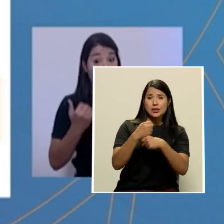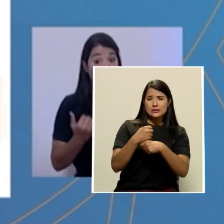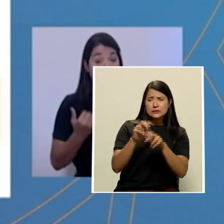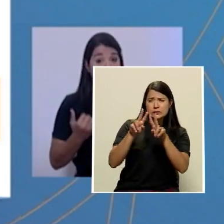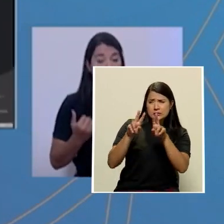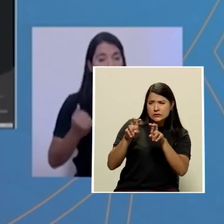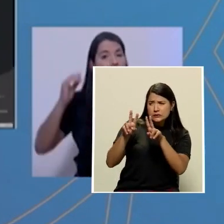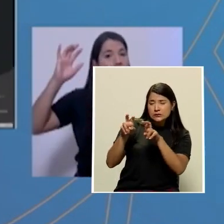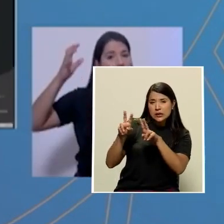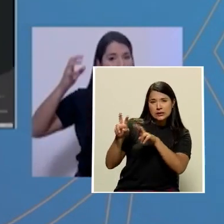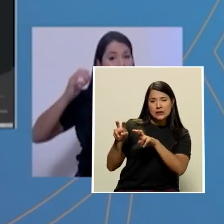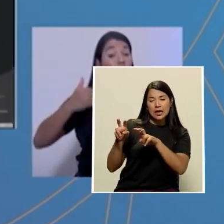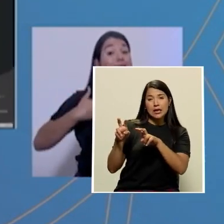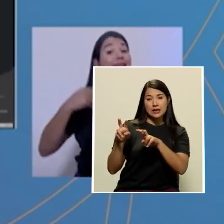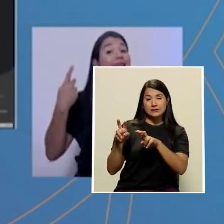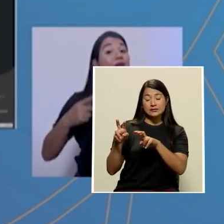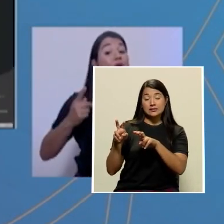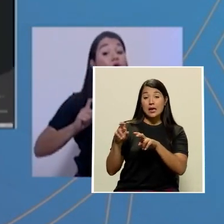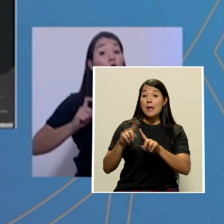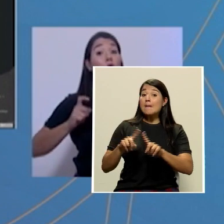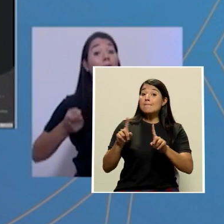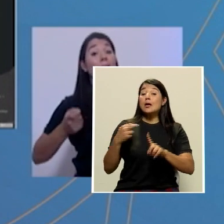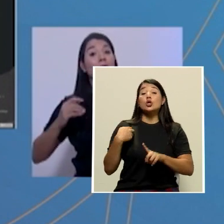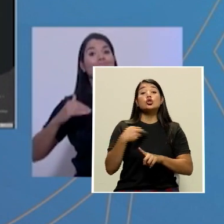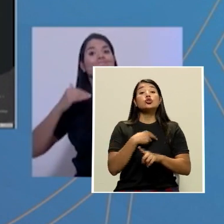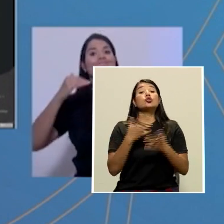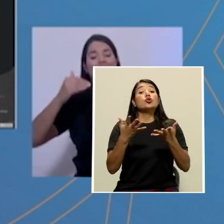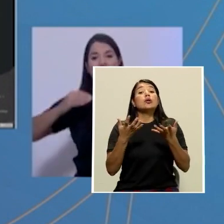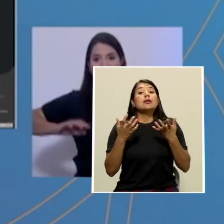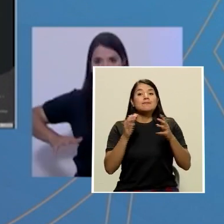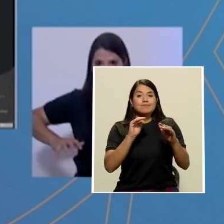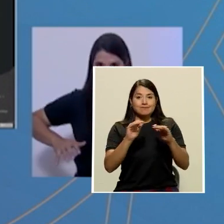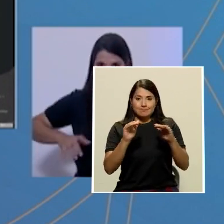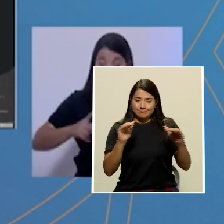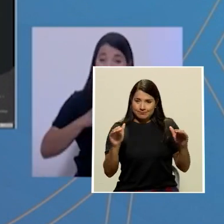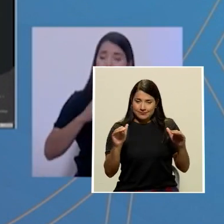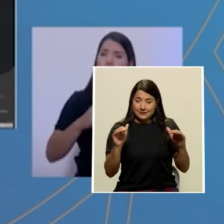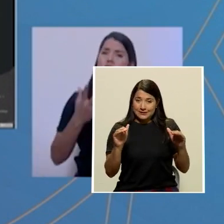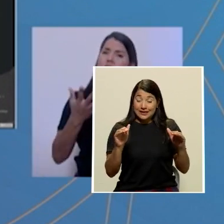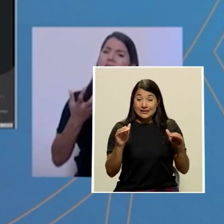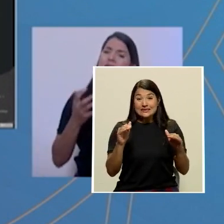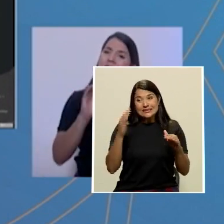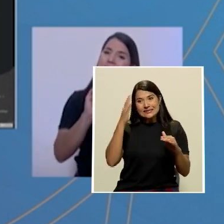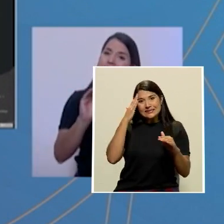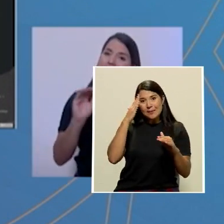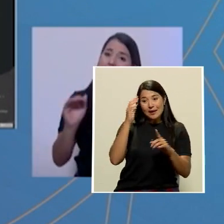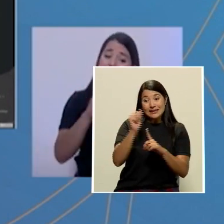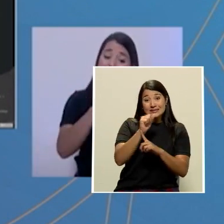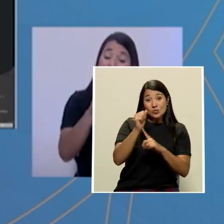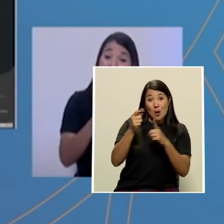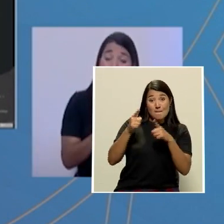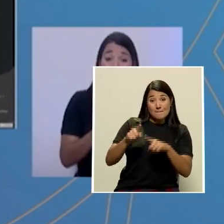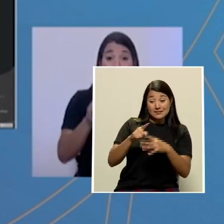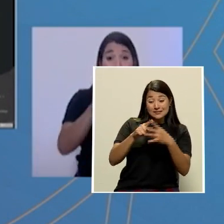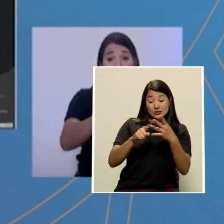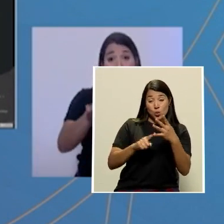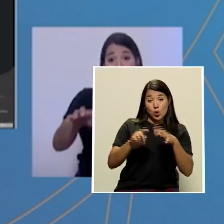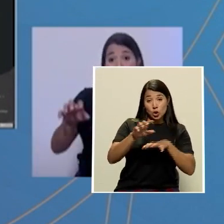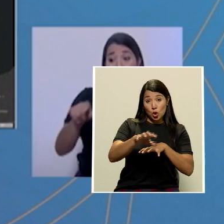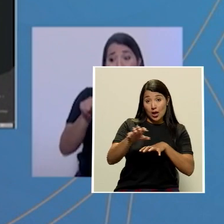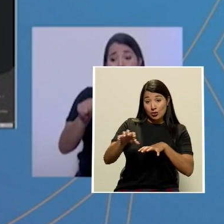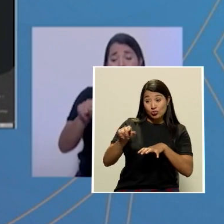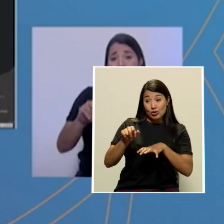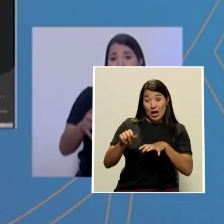los análisis por parte de la sala, pero sí queremos llamar la atención de la condición que se ha dado en estos 4 cantones y el